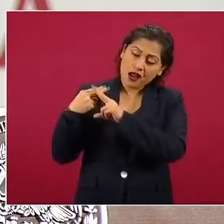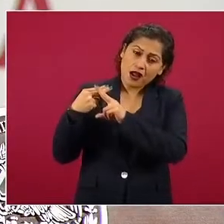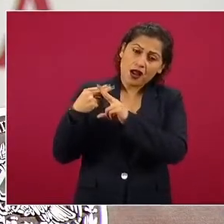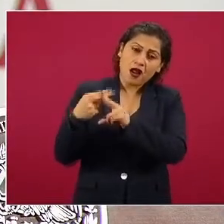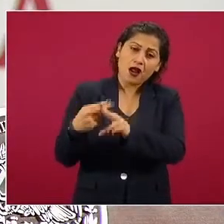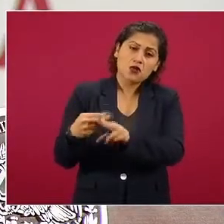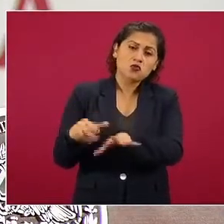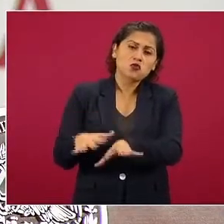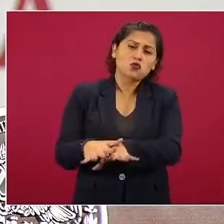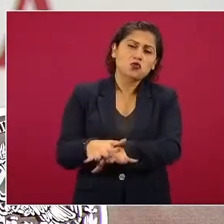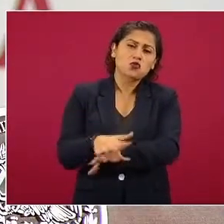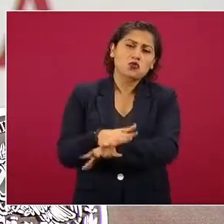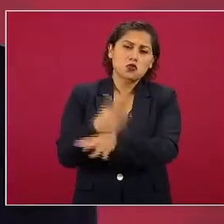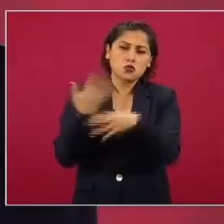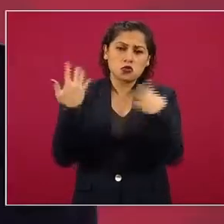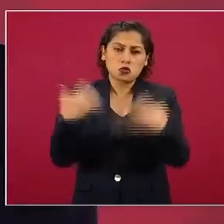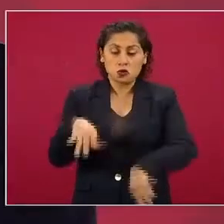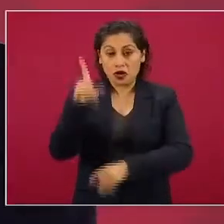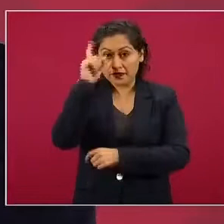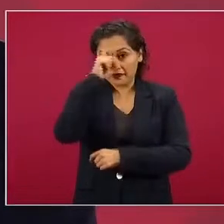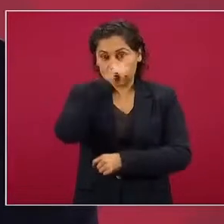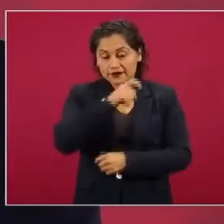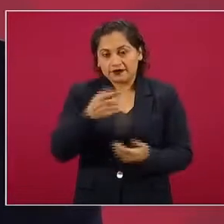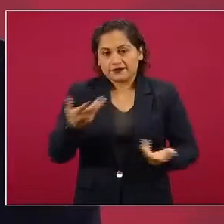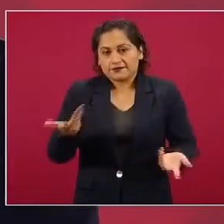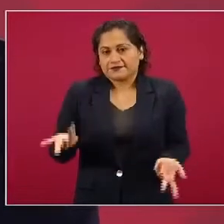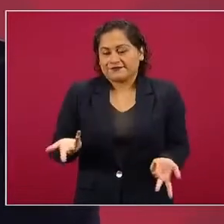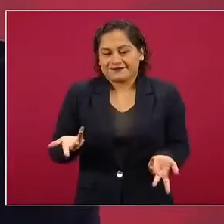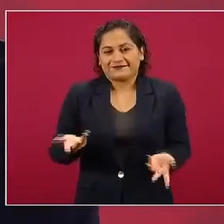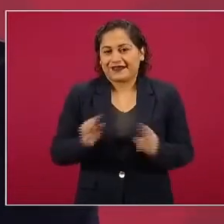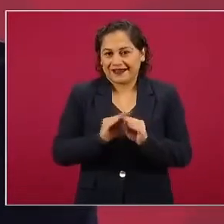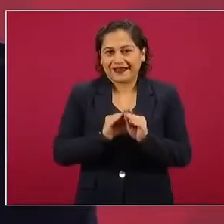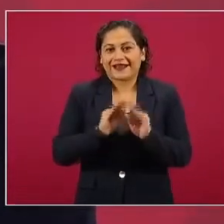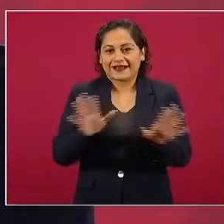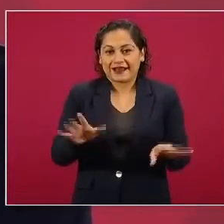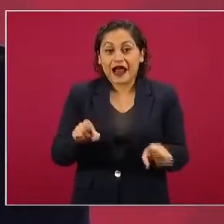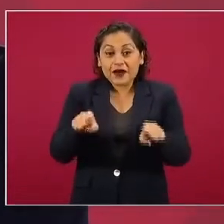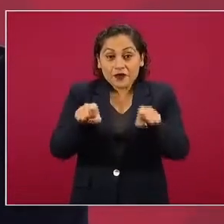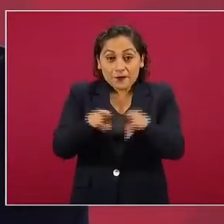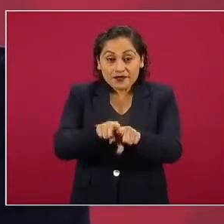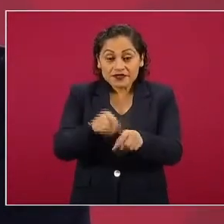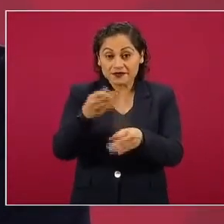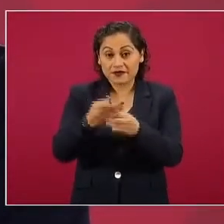Entonces, imagínense un gobierno al servicio de una minoría,